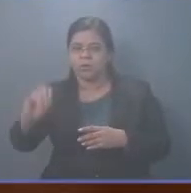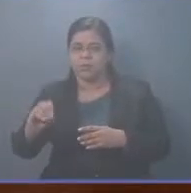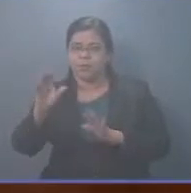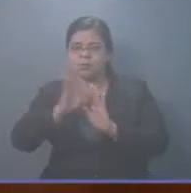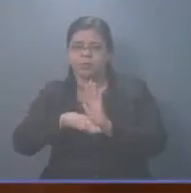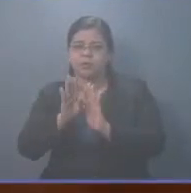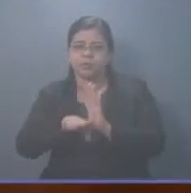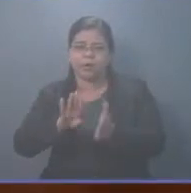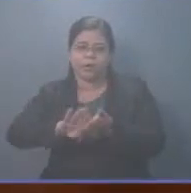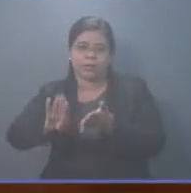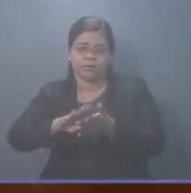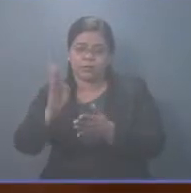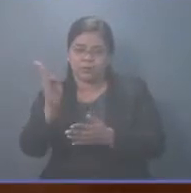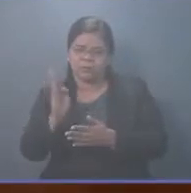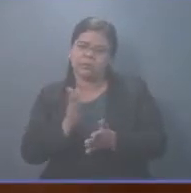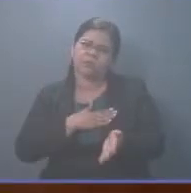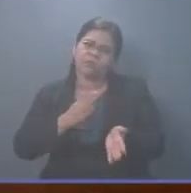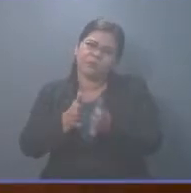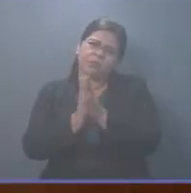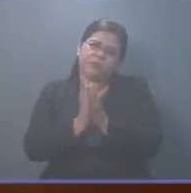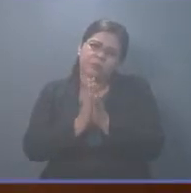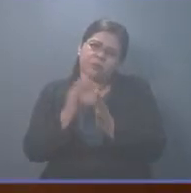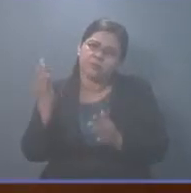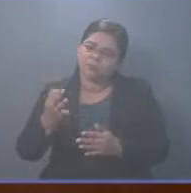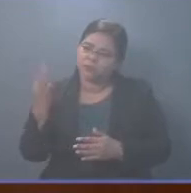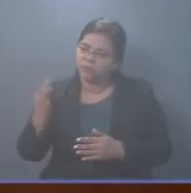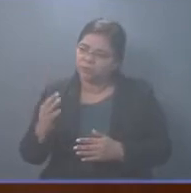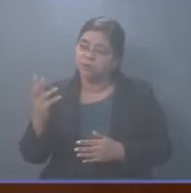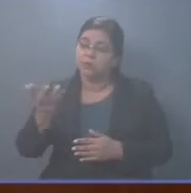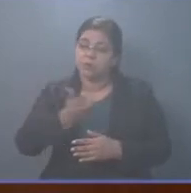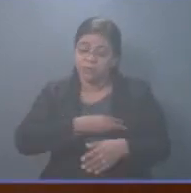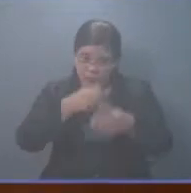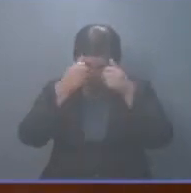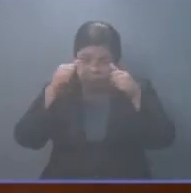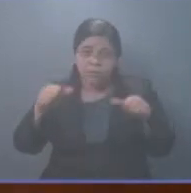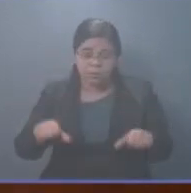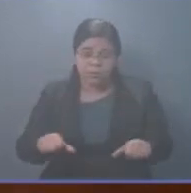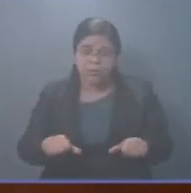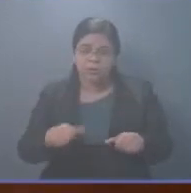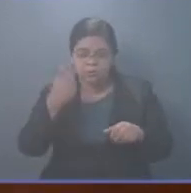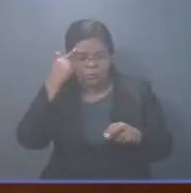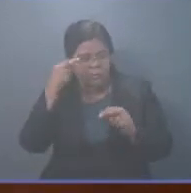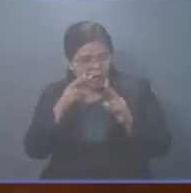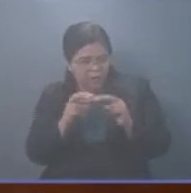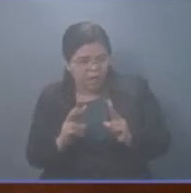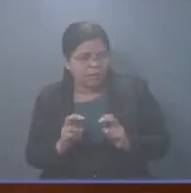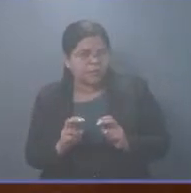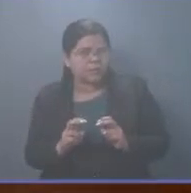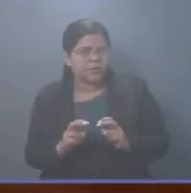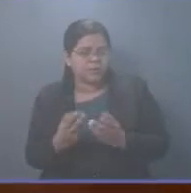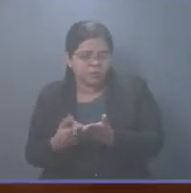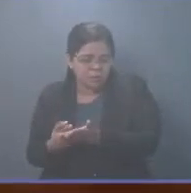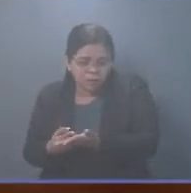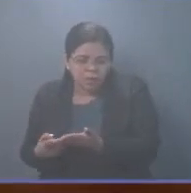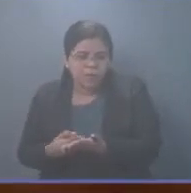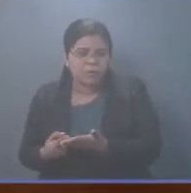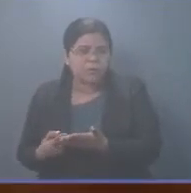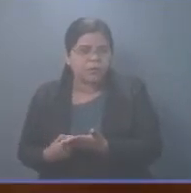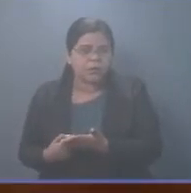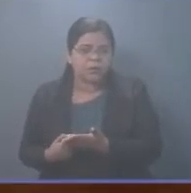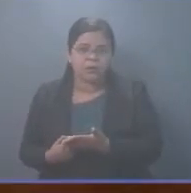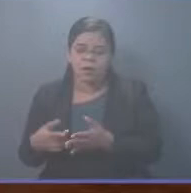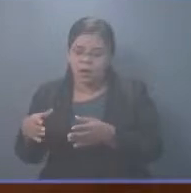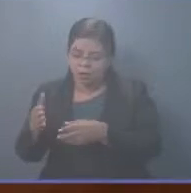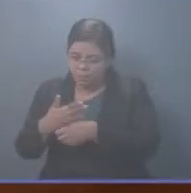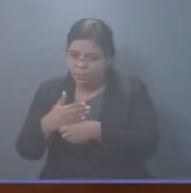Yo quisiera suplicarles que tomemos el acuerdo de analizarlo, socialicémoslo si les parece con